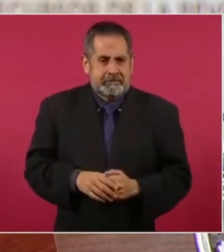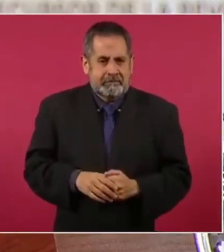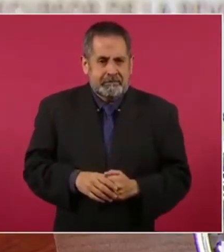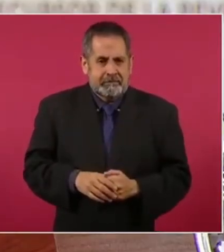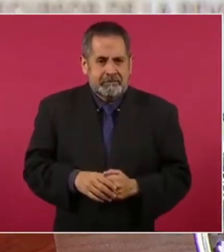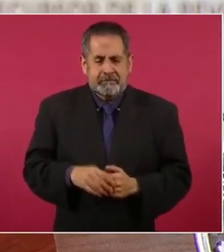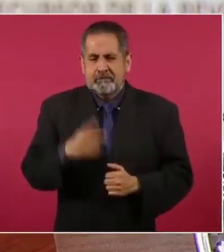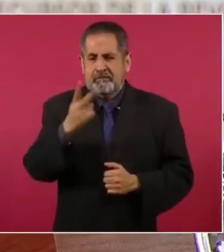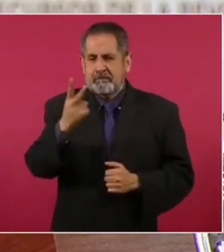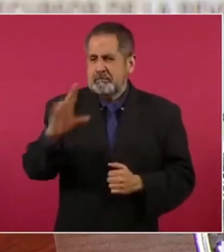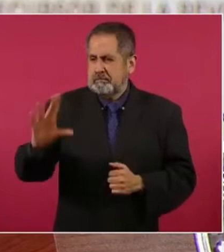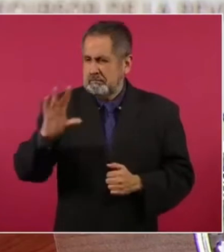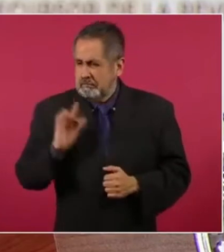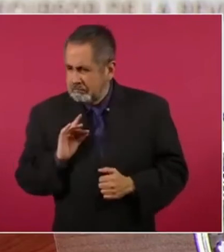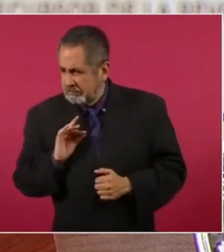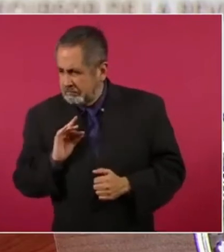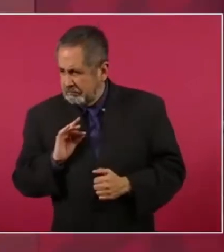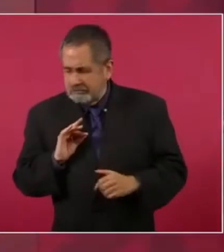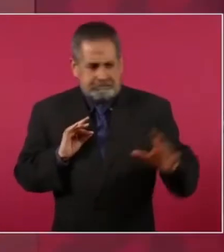dos versiones, ¿no?